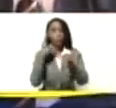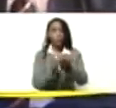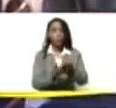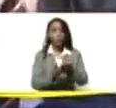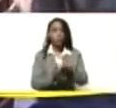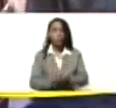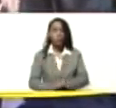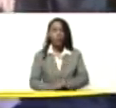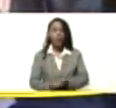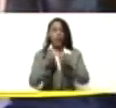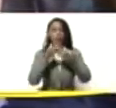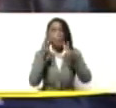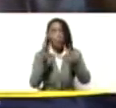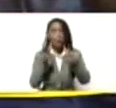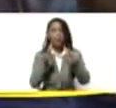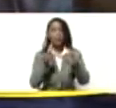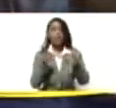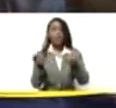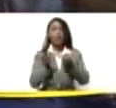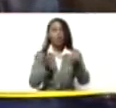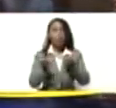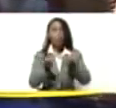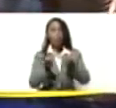de la paz del diálogo